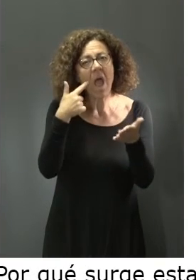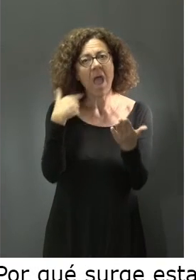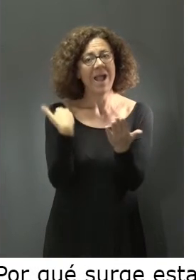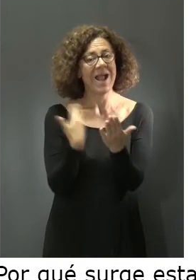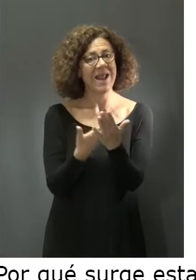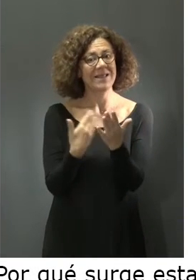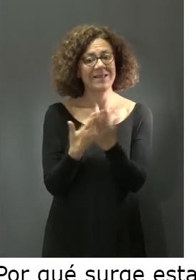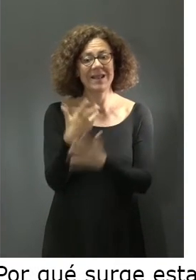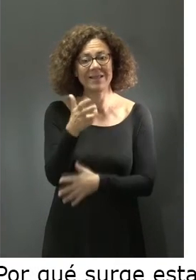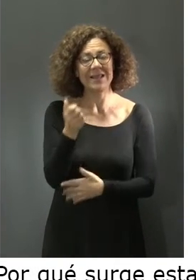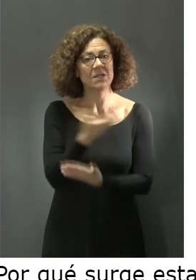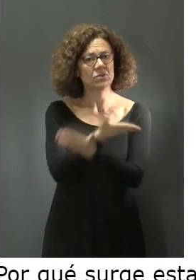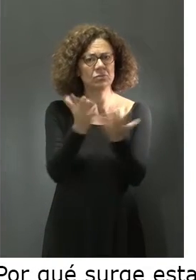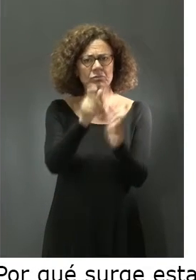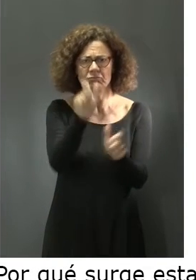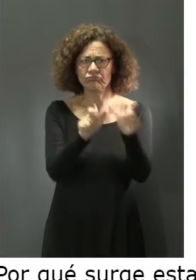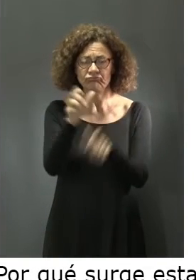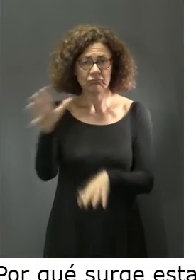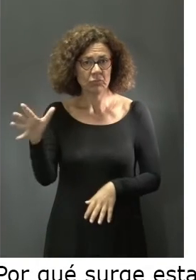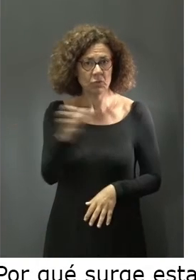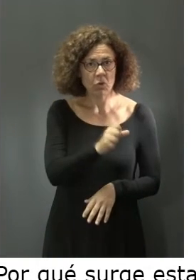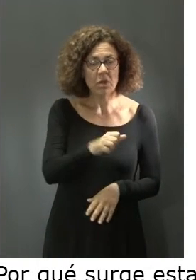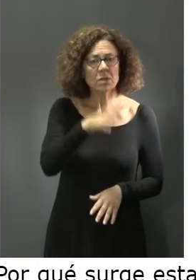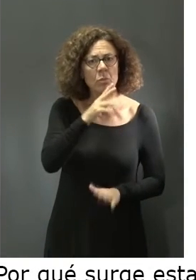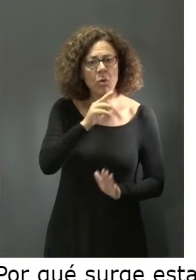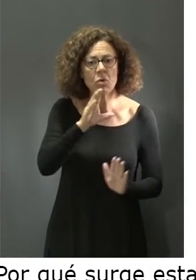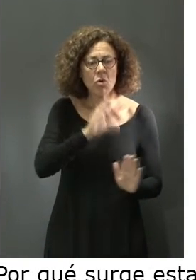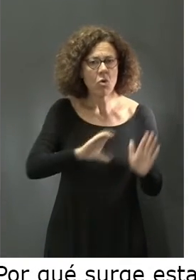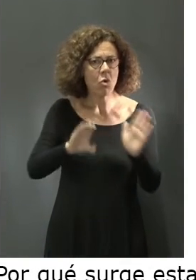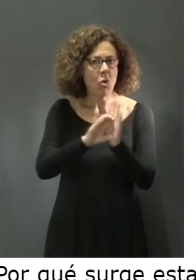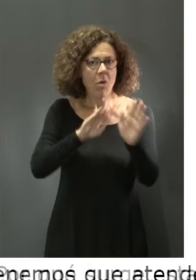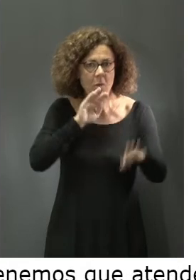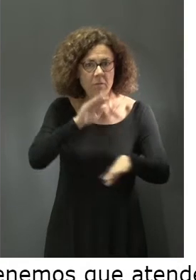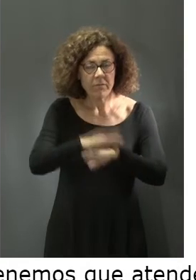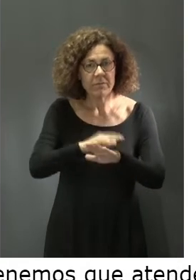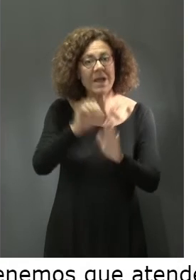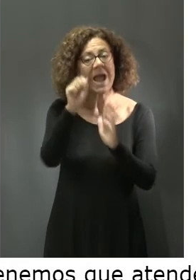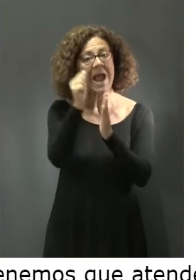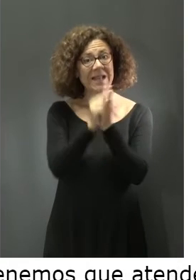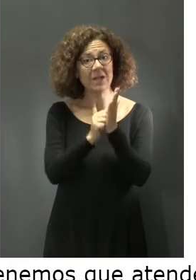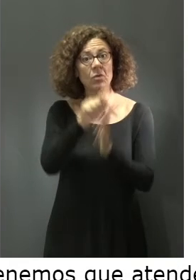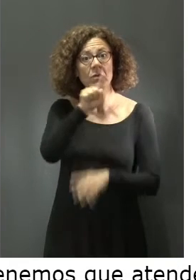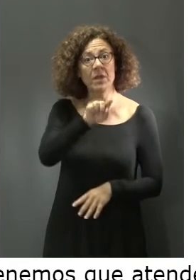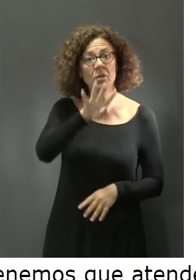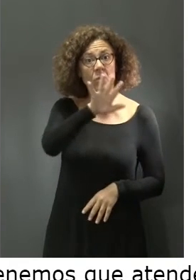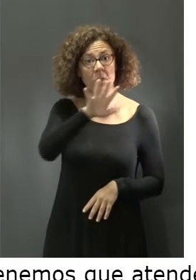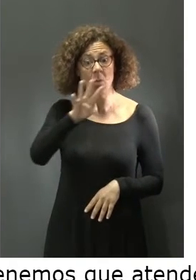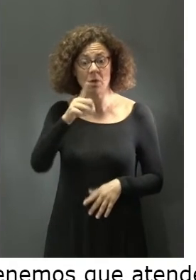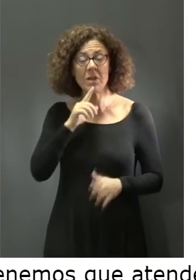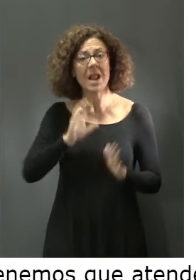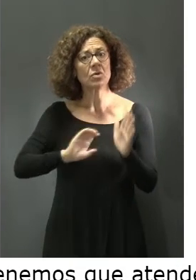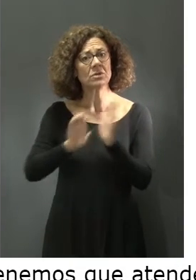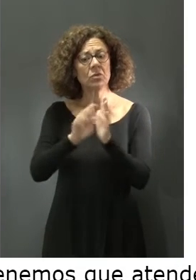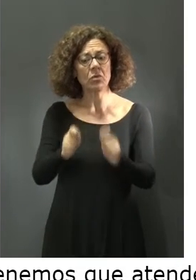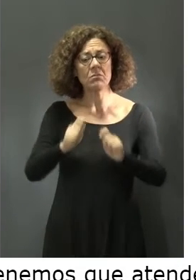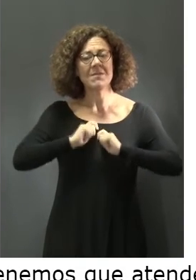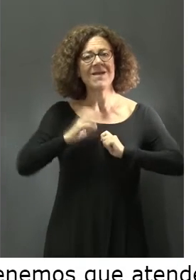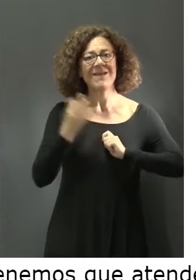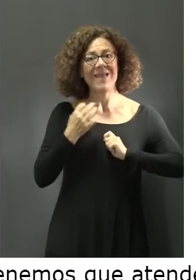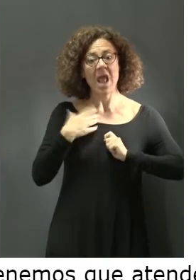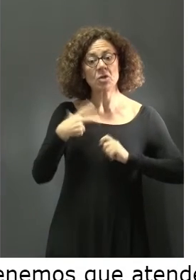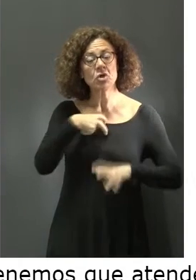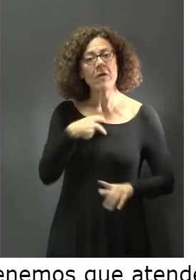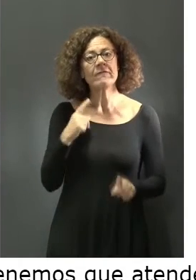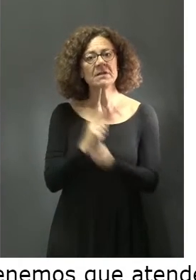los derechos de todas las personas por mandato constitucional. El artículo 124 de la Constitución nos encomienda que a los